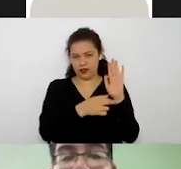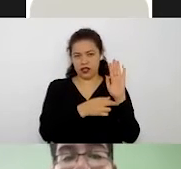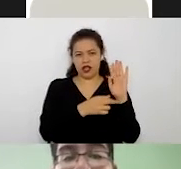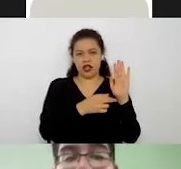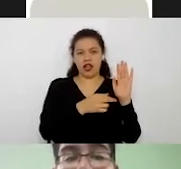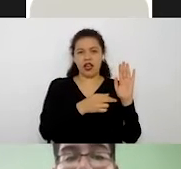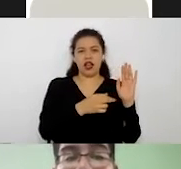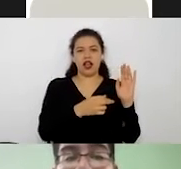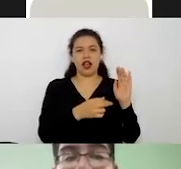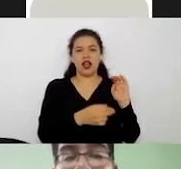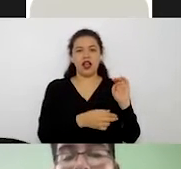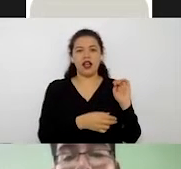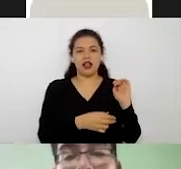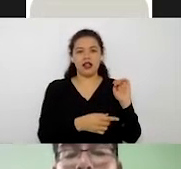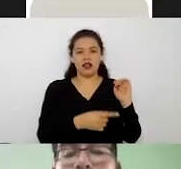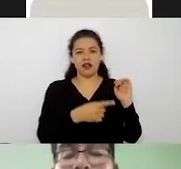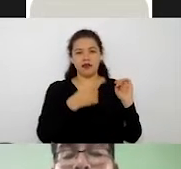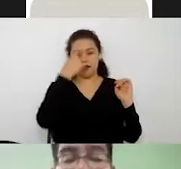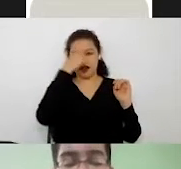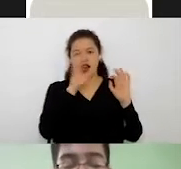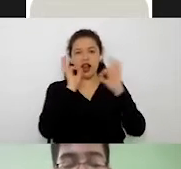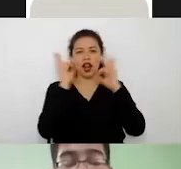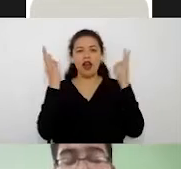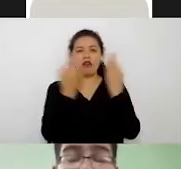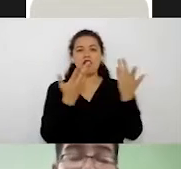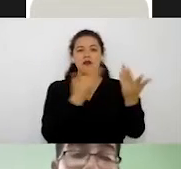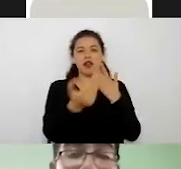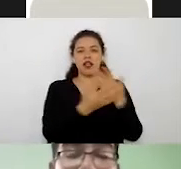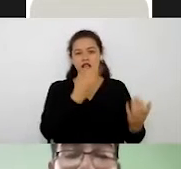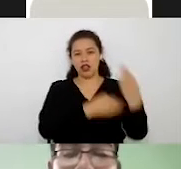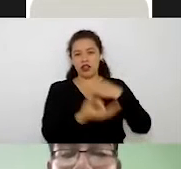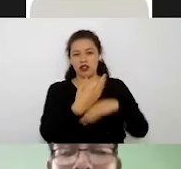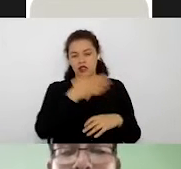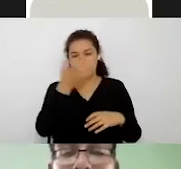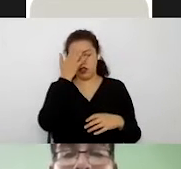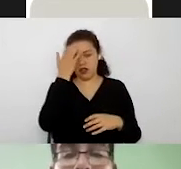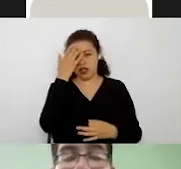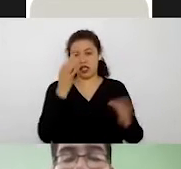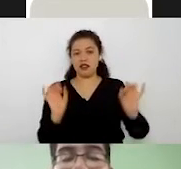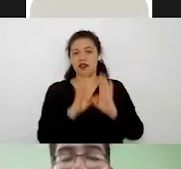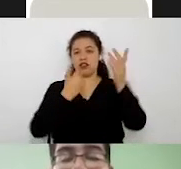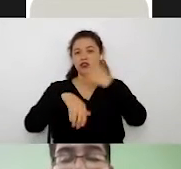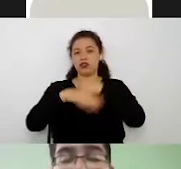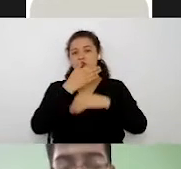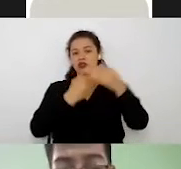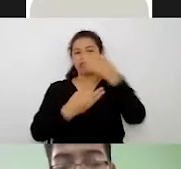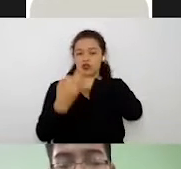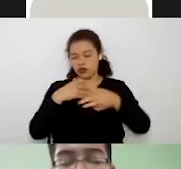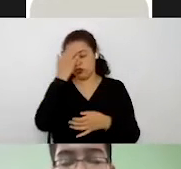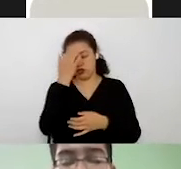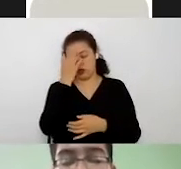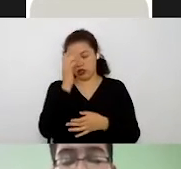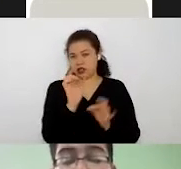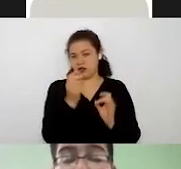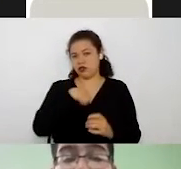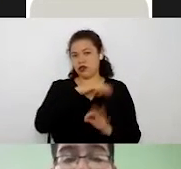actuar, la conozca todo el mundo y que en dado caso de que la llegáramos a necesitar, lo hiciéramos de la mejor manera. Yo sé